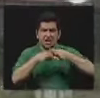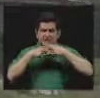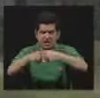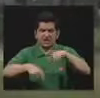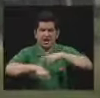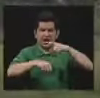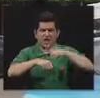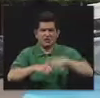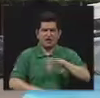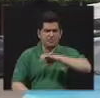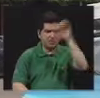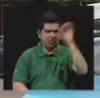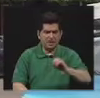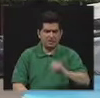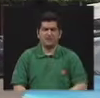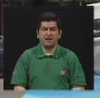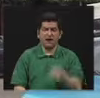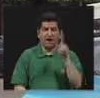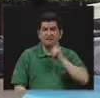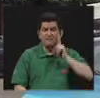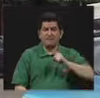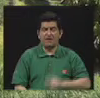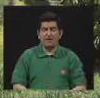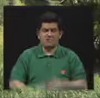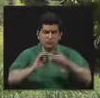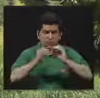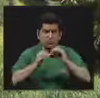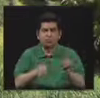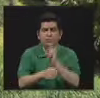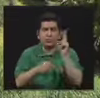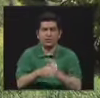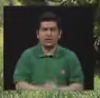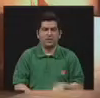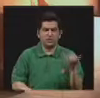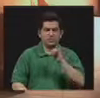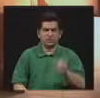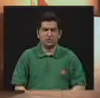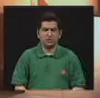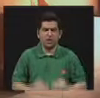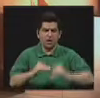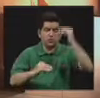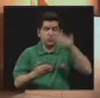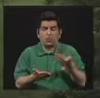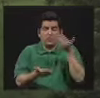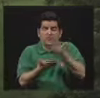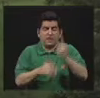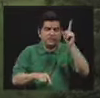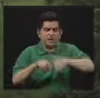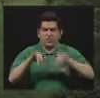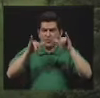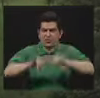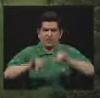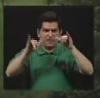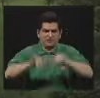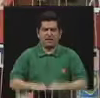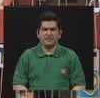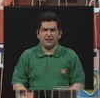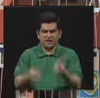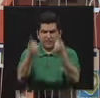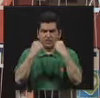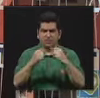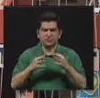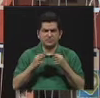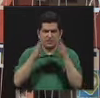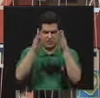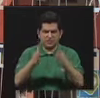que los bancos basaron su estrategia de préstamos y los plazos e intereses a pagar con datos falsos. Asimismo, generó una sobreoferta hotelera imposible de